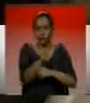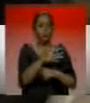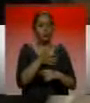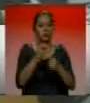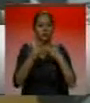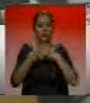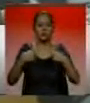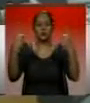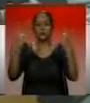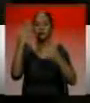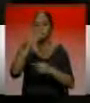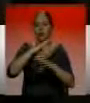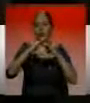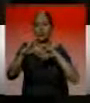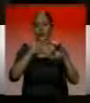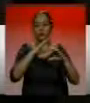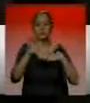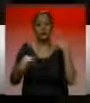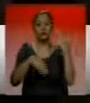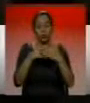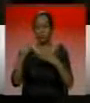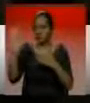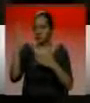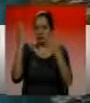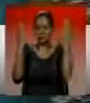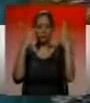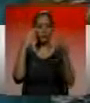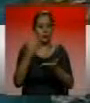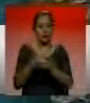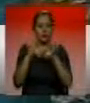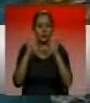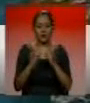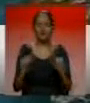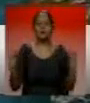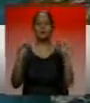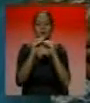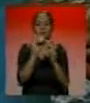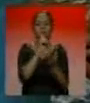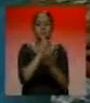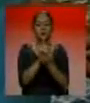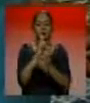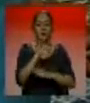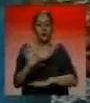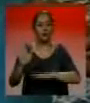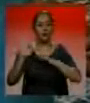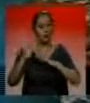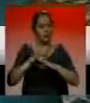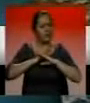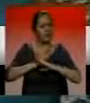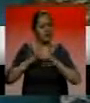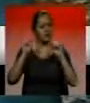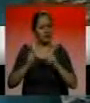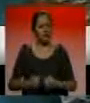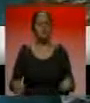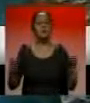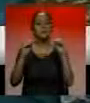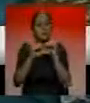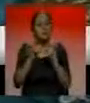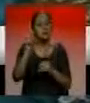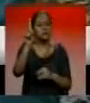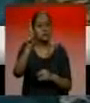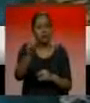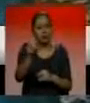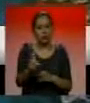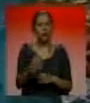medios. Dicen que quieren ser una Contraloría Ciudadana. Quienes conforman el Observatorio Ciudadano por una comunicación